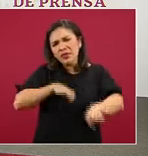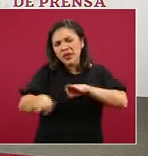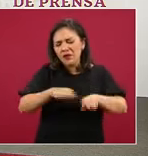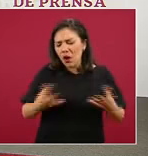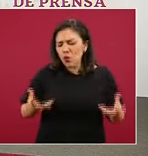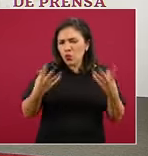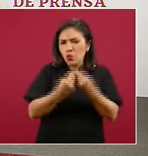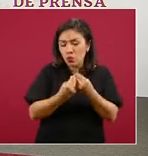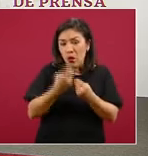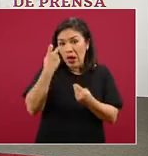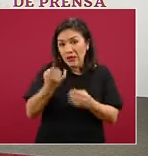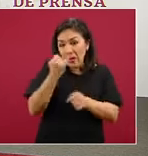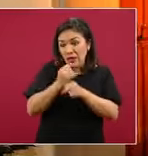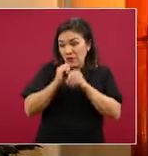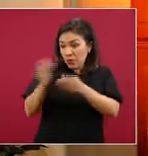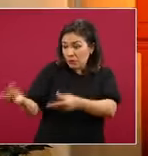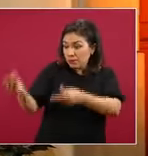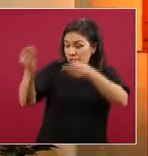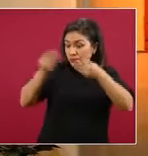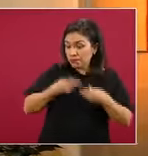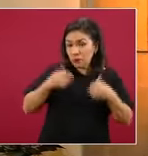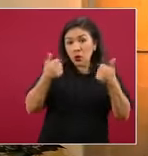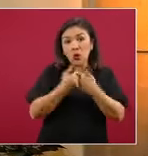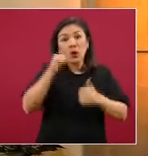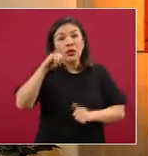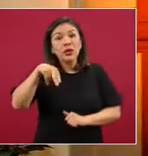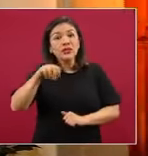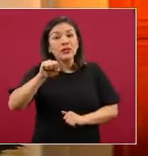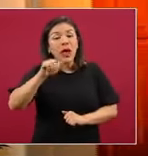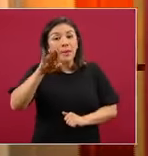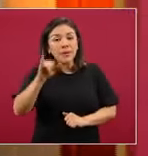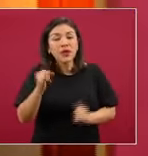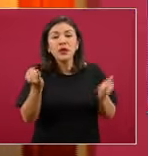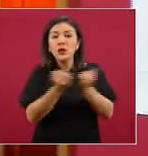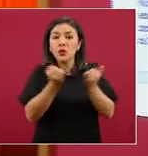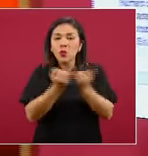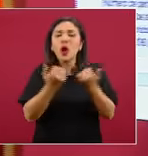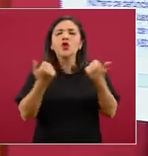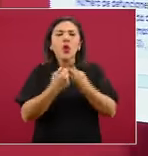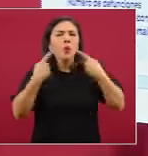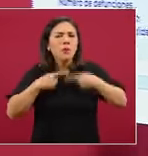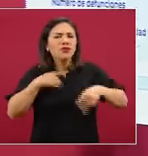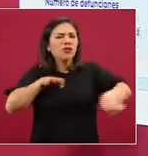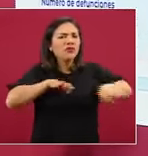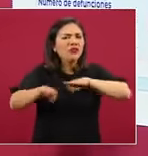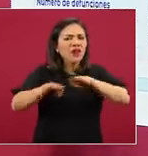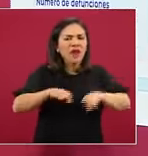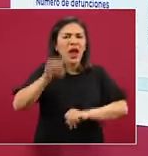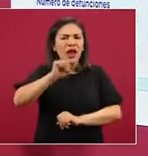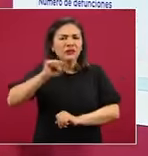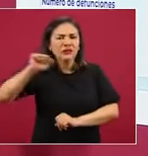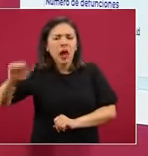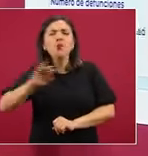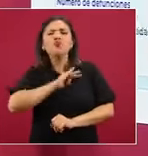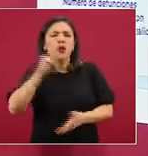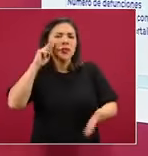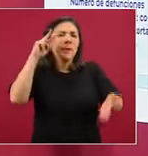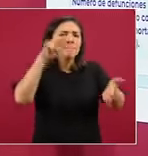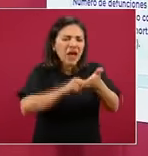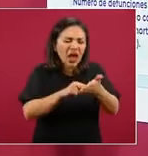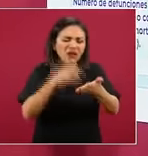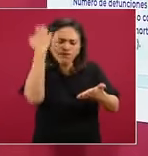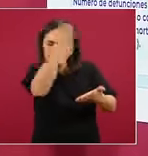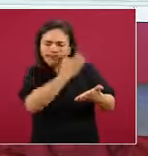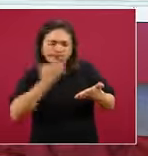concentra y el Instituto Nacional de Salud Pública, a través de los servidores de la Secretaría de Salud, puede observarlo,